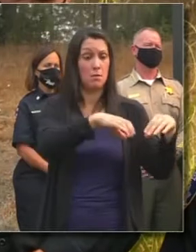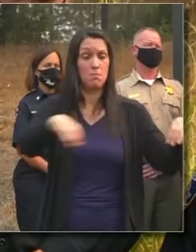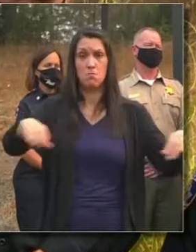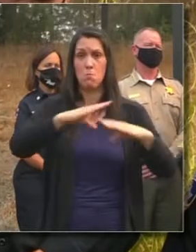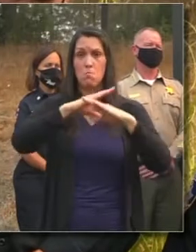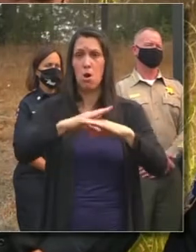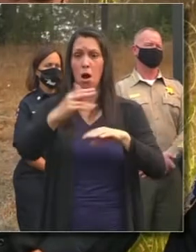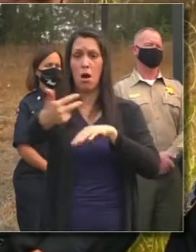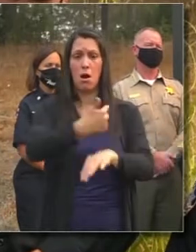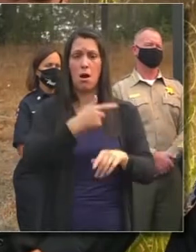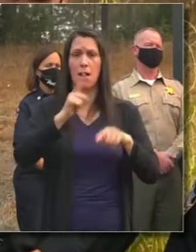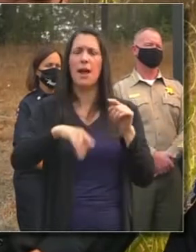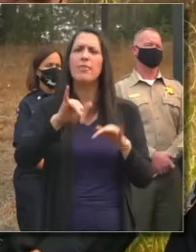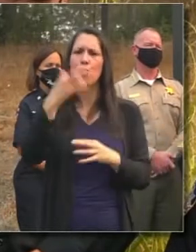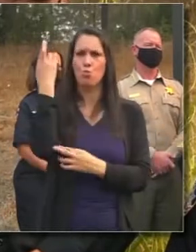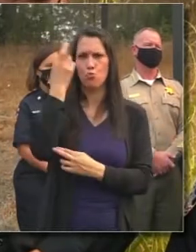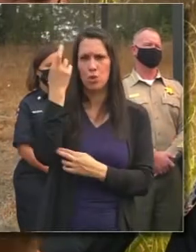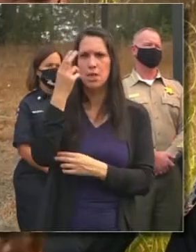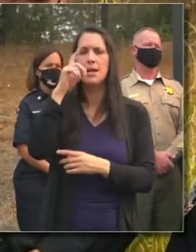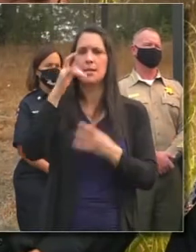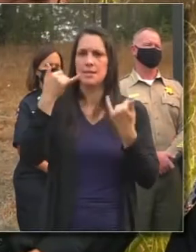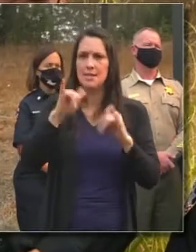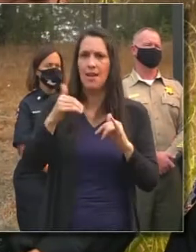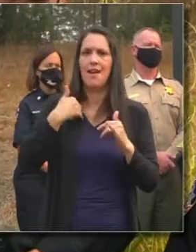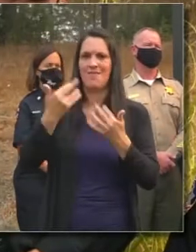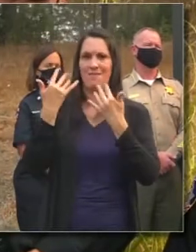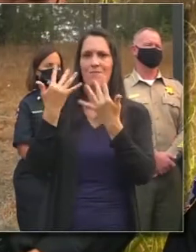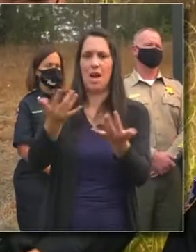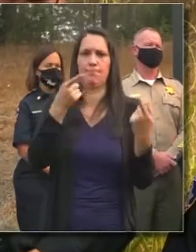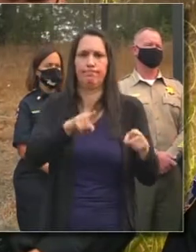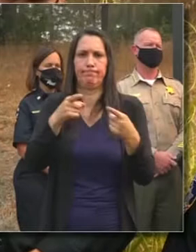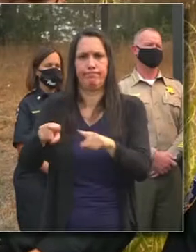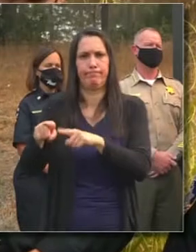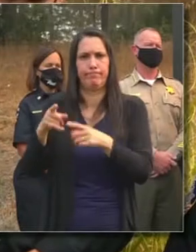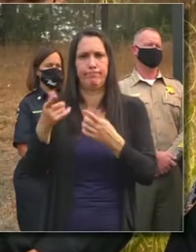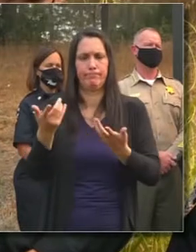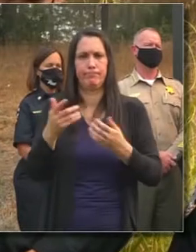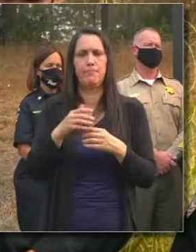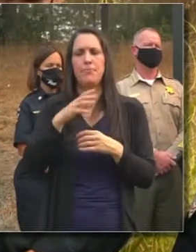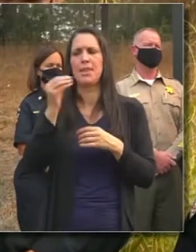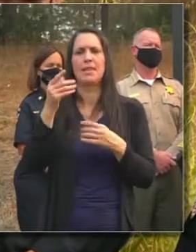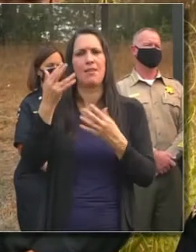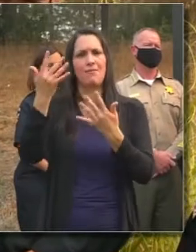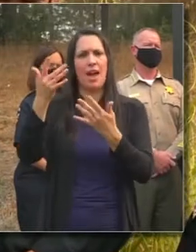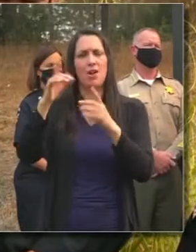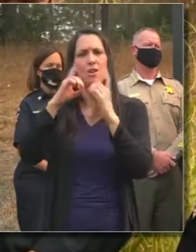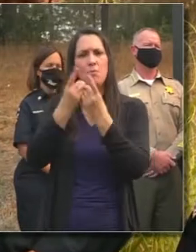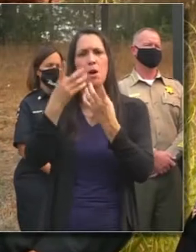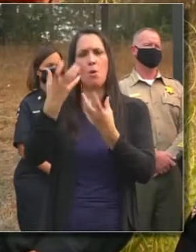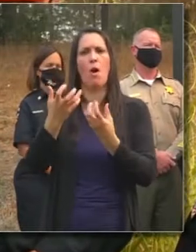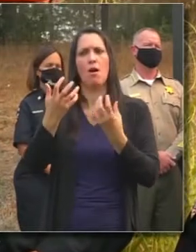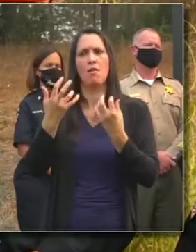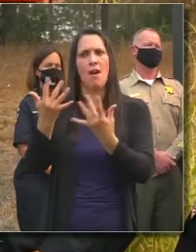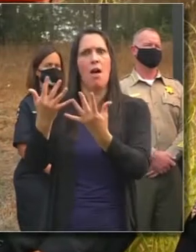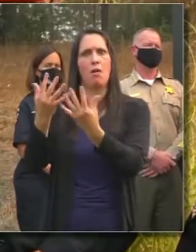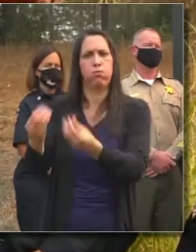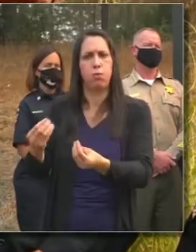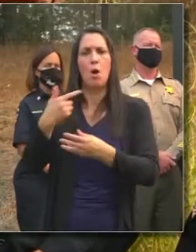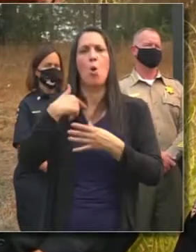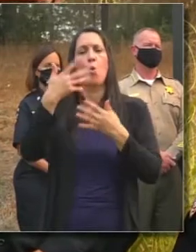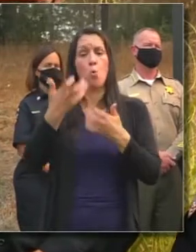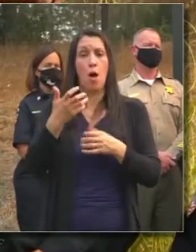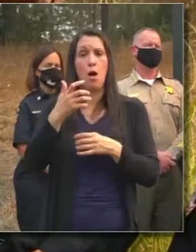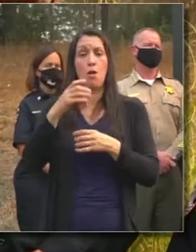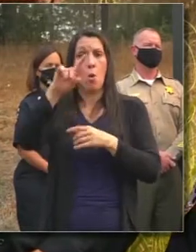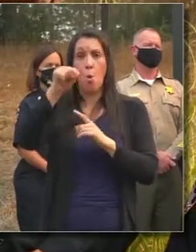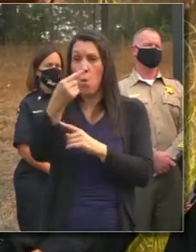la carretera es por una razón es porque todavía tenemos incendios activos y tenemos a efectivos que están tratando de apagar el incendio queremos asegurarnos